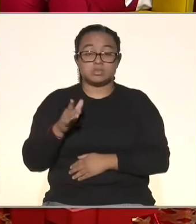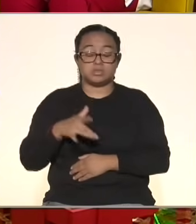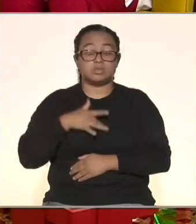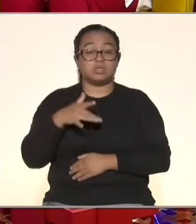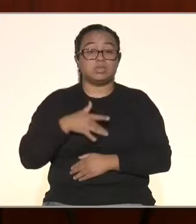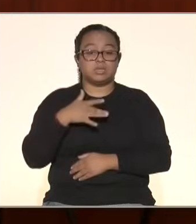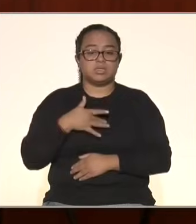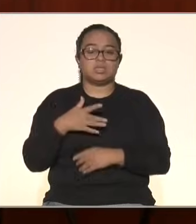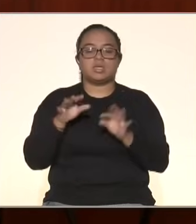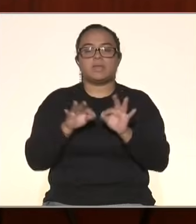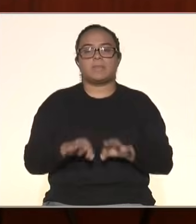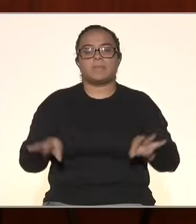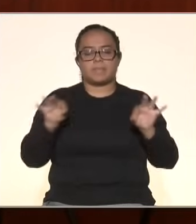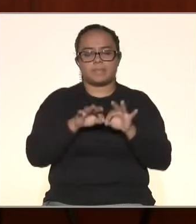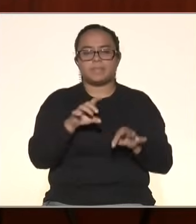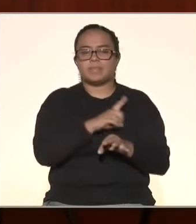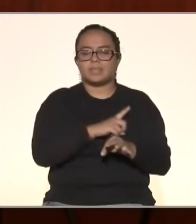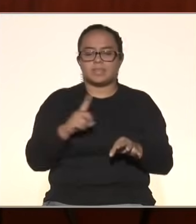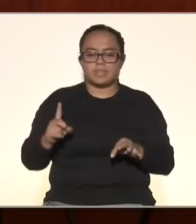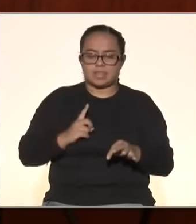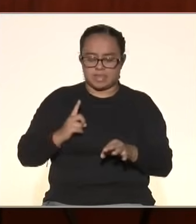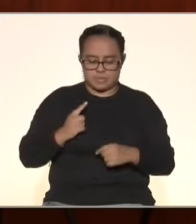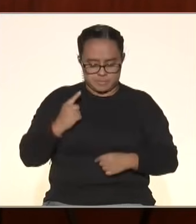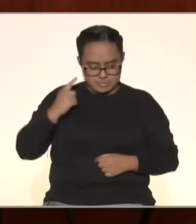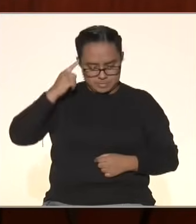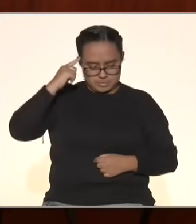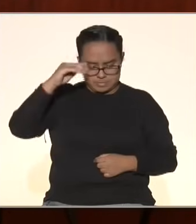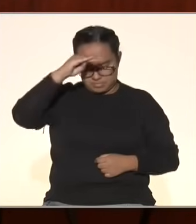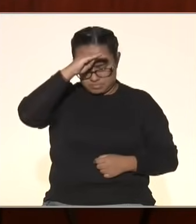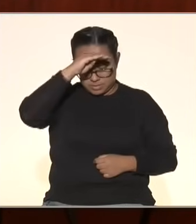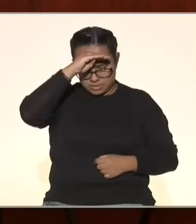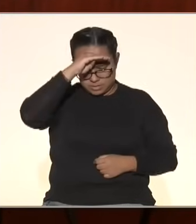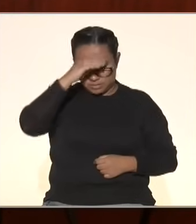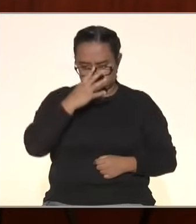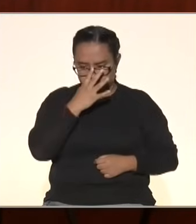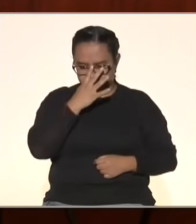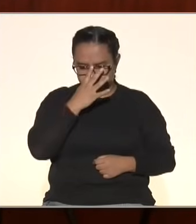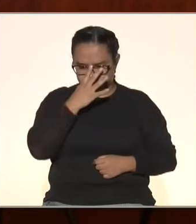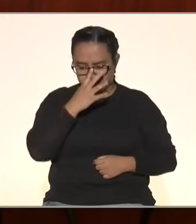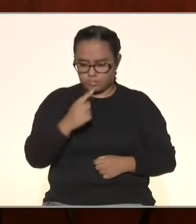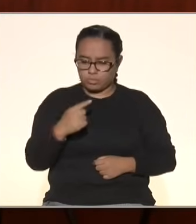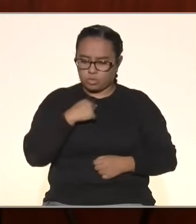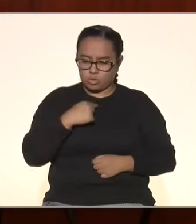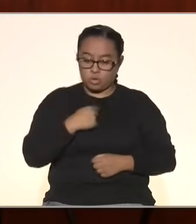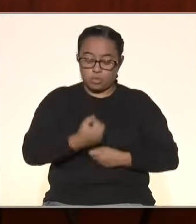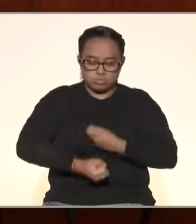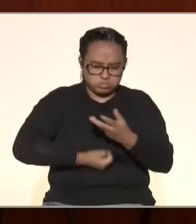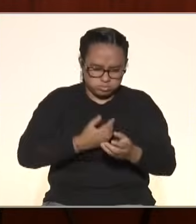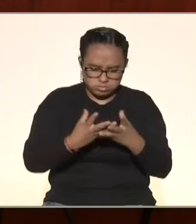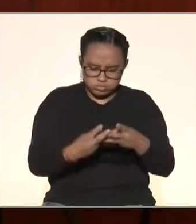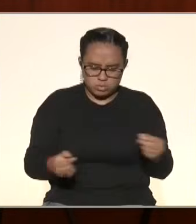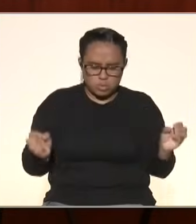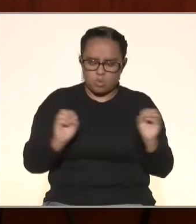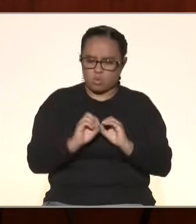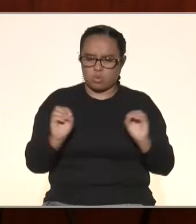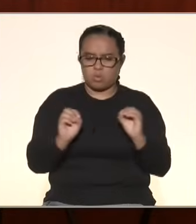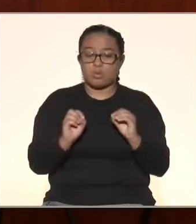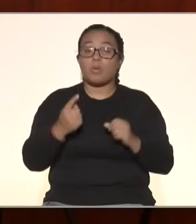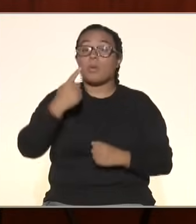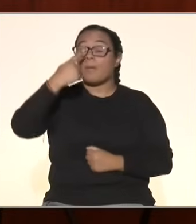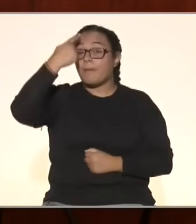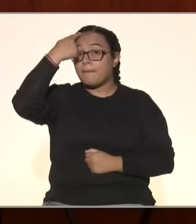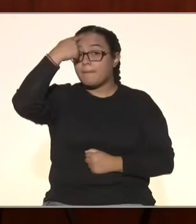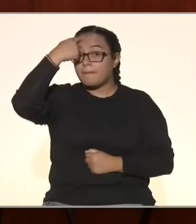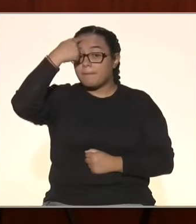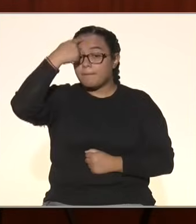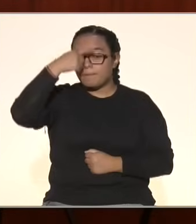que sí empecemos a hacernos conscientes qué cosas no hemos desahogado del todo para poder acercarnos. Ya